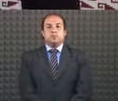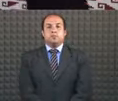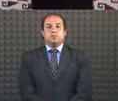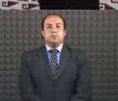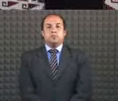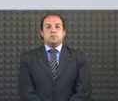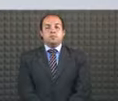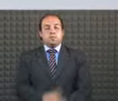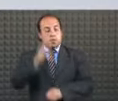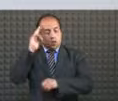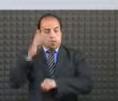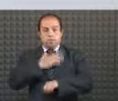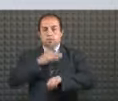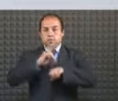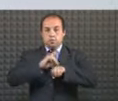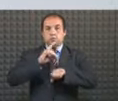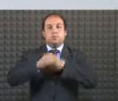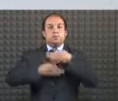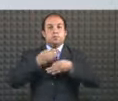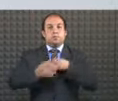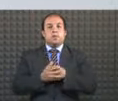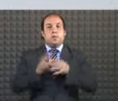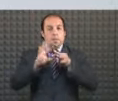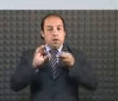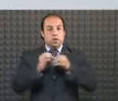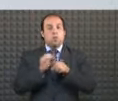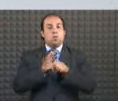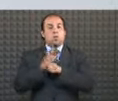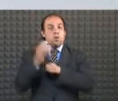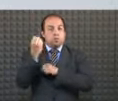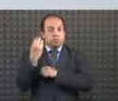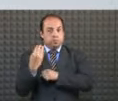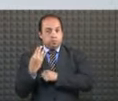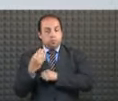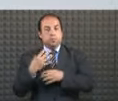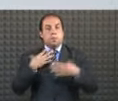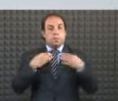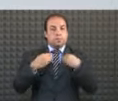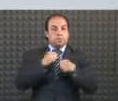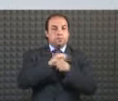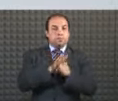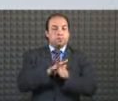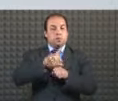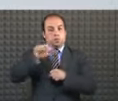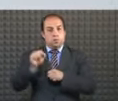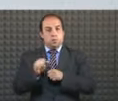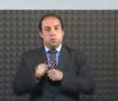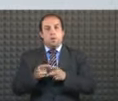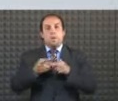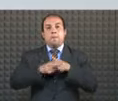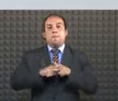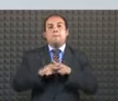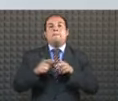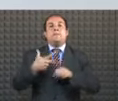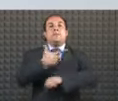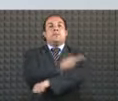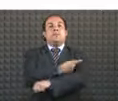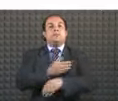Hola, ¿qué tal? Muy buenos días a todos. Les platicamos entonces los indicadores de la pandemia y después pasamos a vacunación.